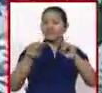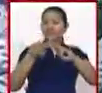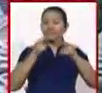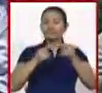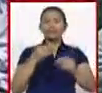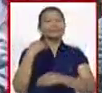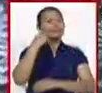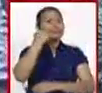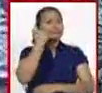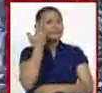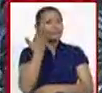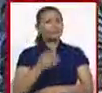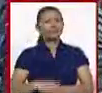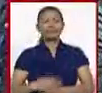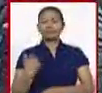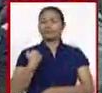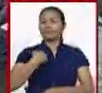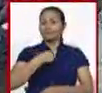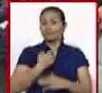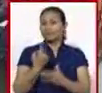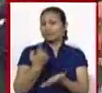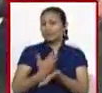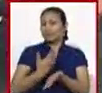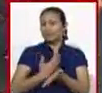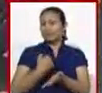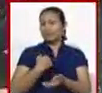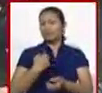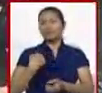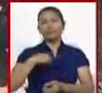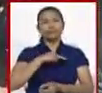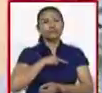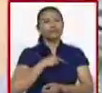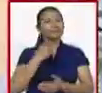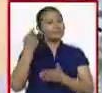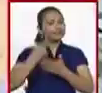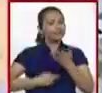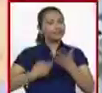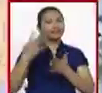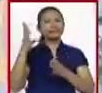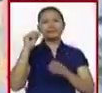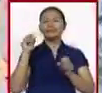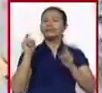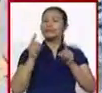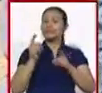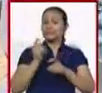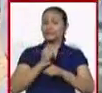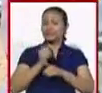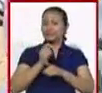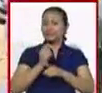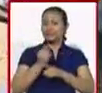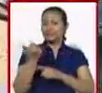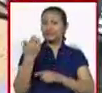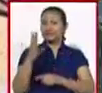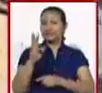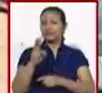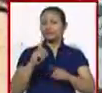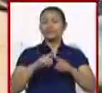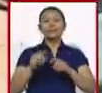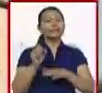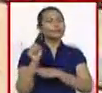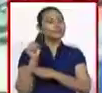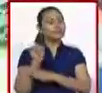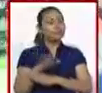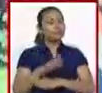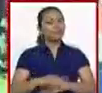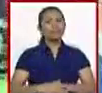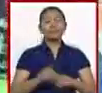es una verdadera vergüenza. Nosotros nos están ejecutando por todas las multas. Nos están ejecutando por multas por no asistir a la inspección técnica de 2016 sin habernos